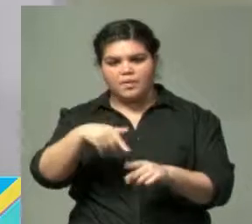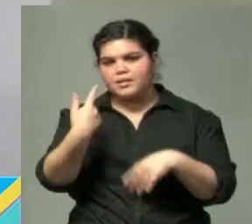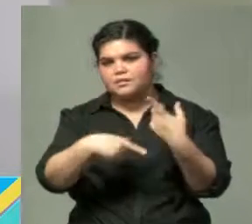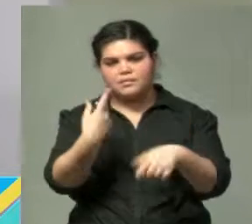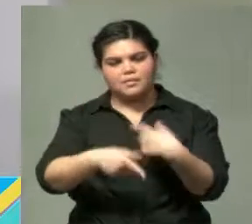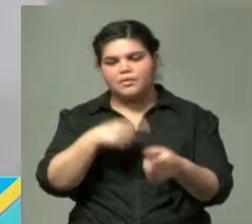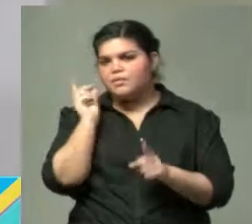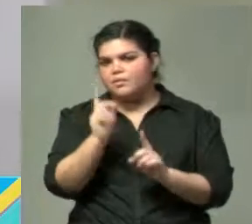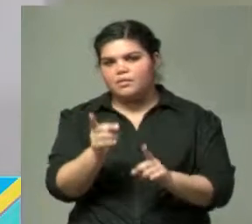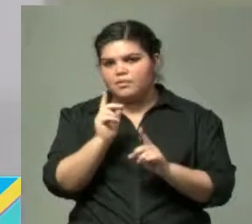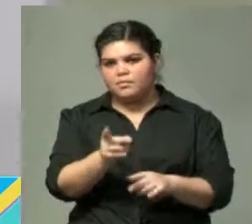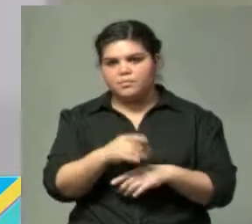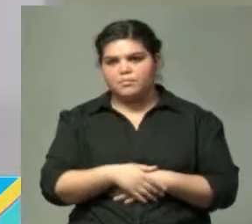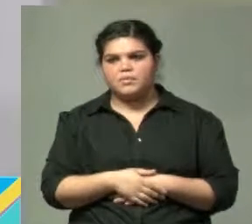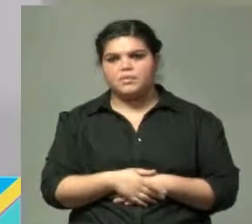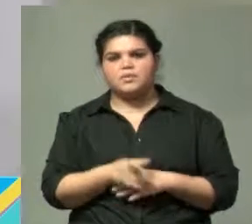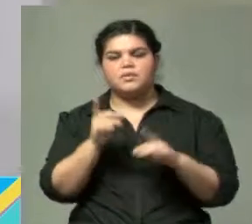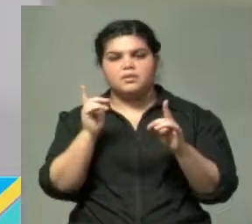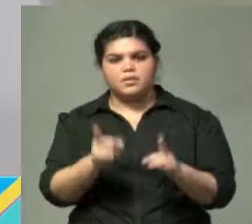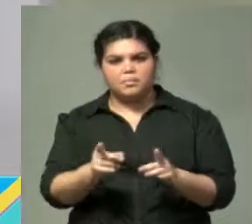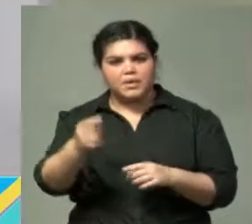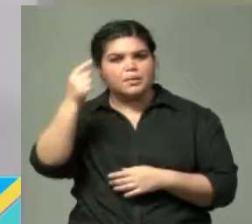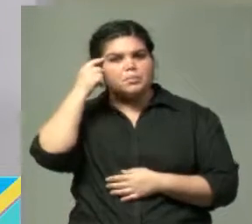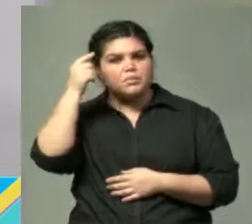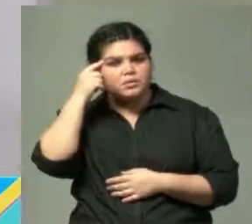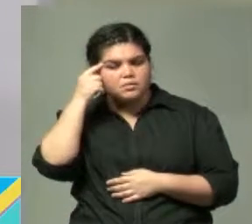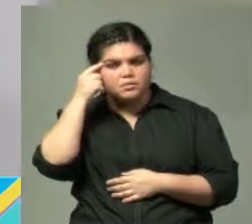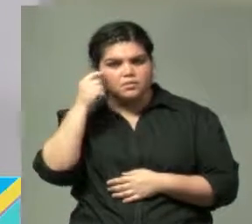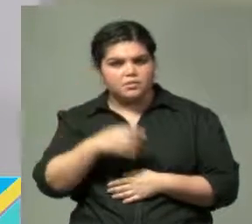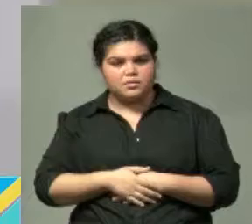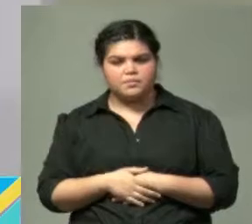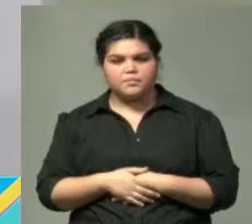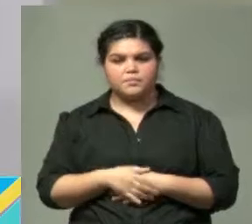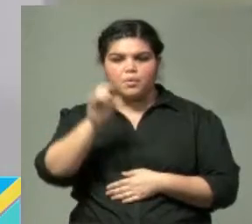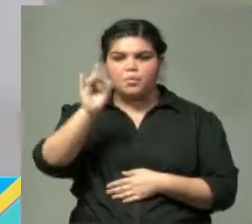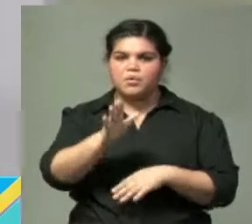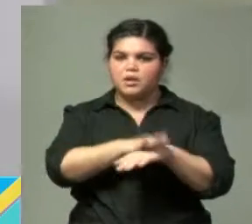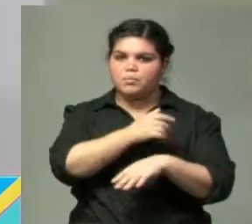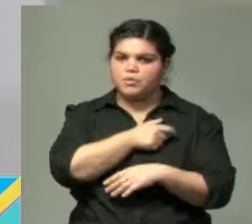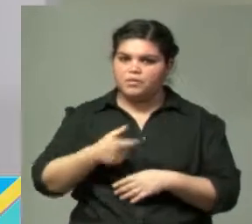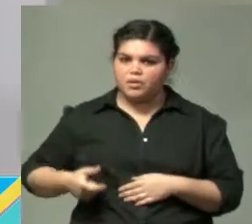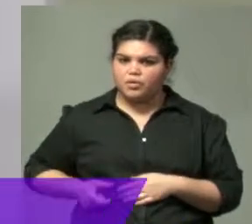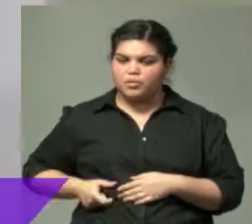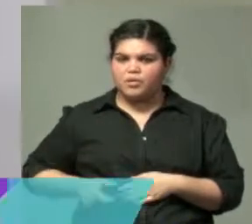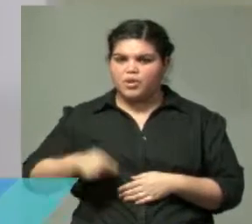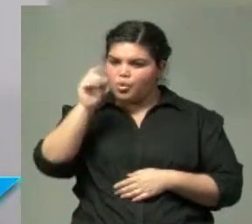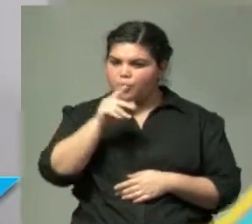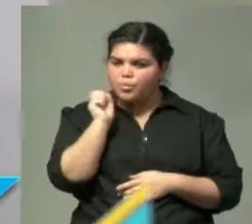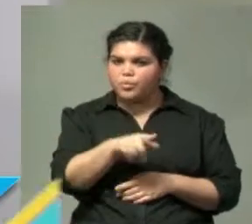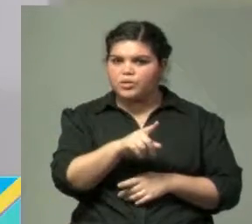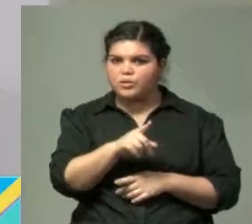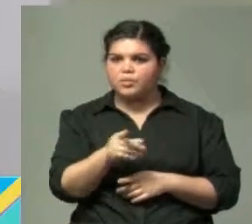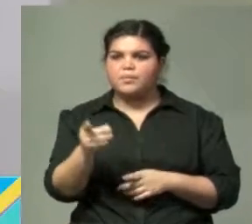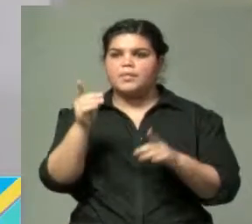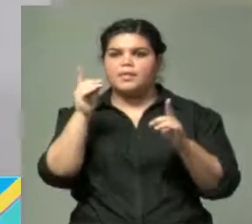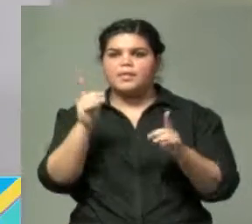y que también podríamos llegar a pensar no solamente en el rol del Estado con este tema del empleo, cuando emplea